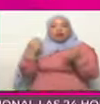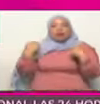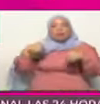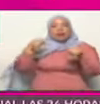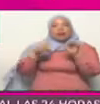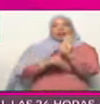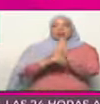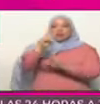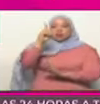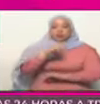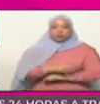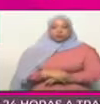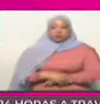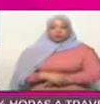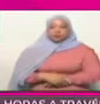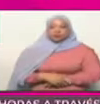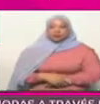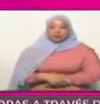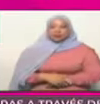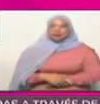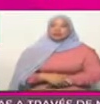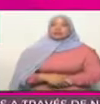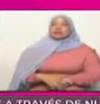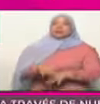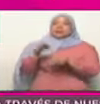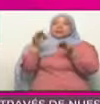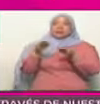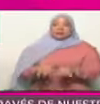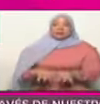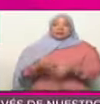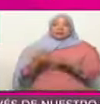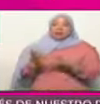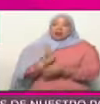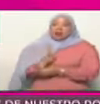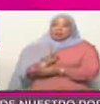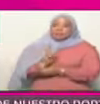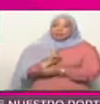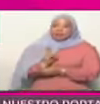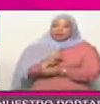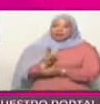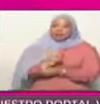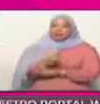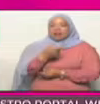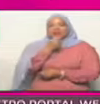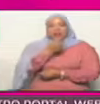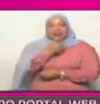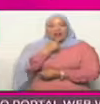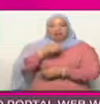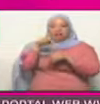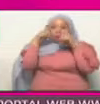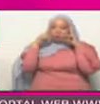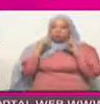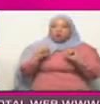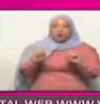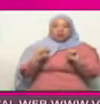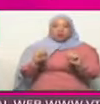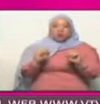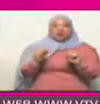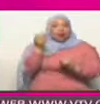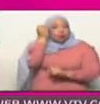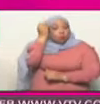desarrollo? Avanza a paso firme, presidente, avanza rápido. Esta gente maravillosa, llena de mucho